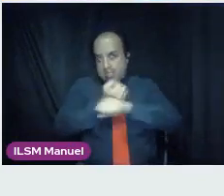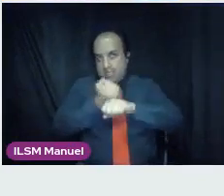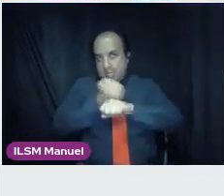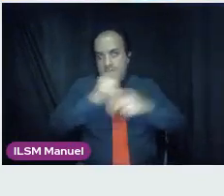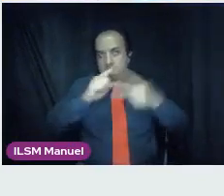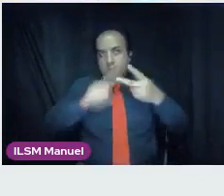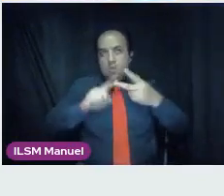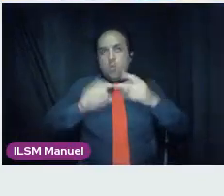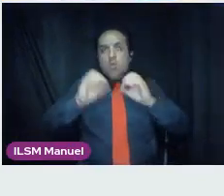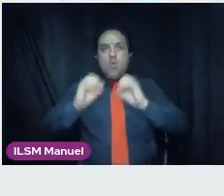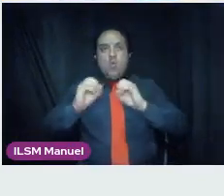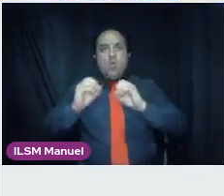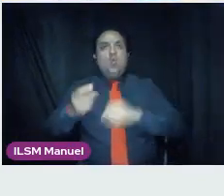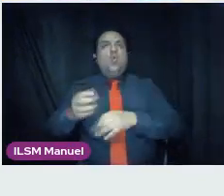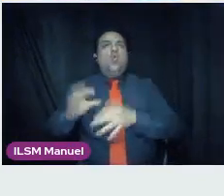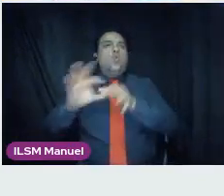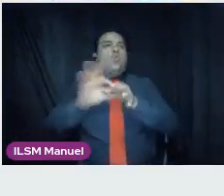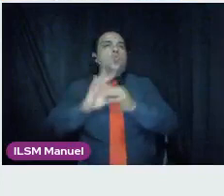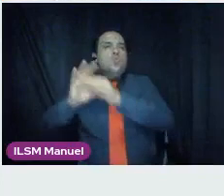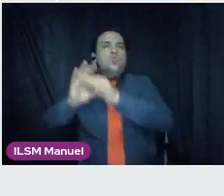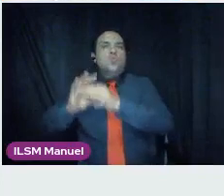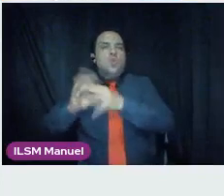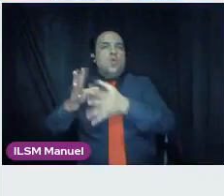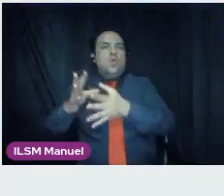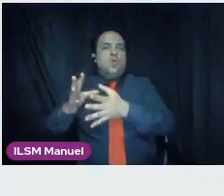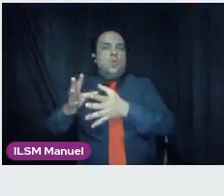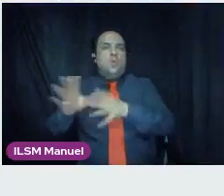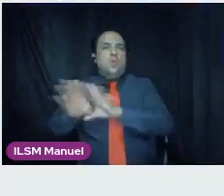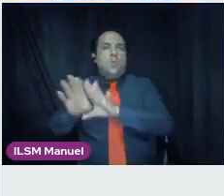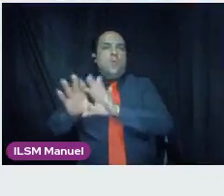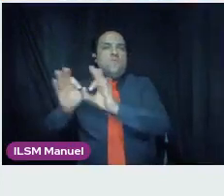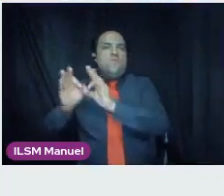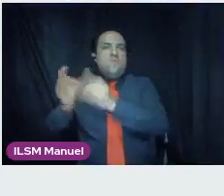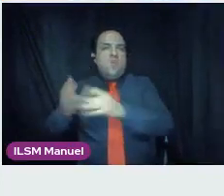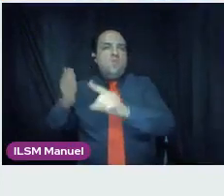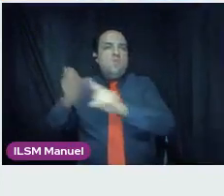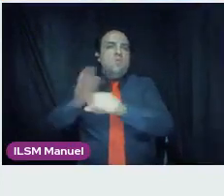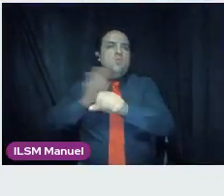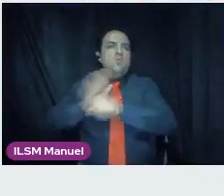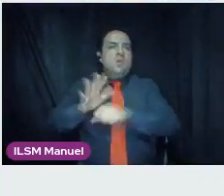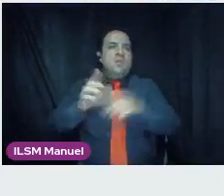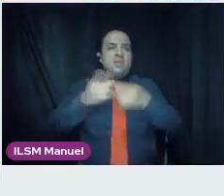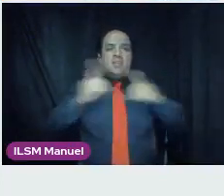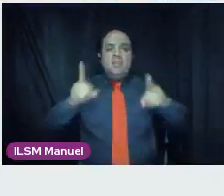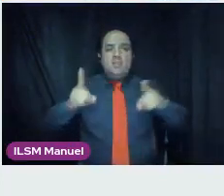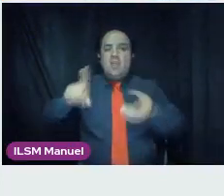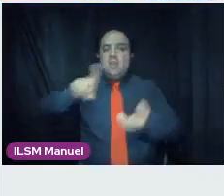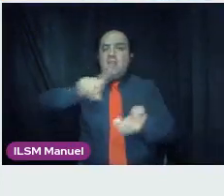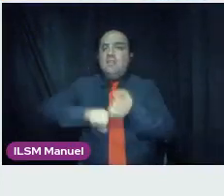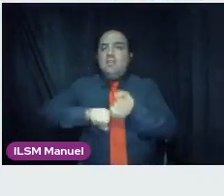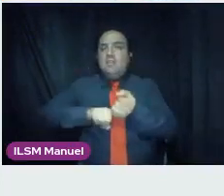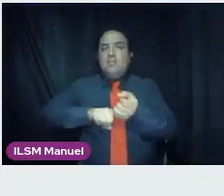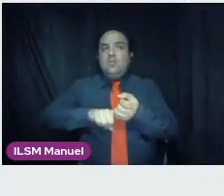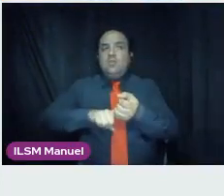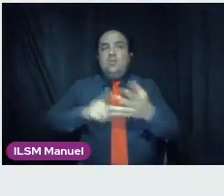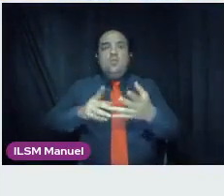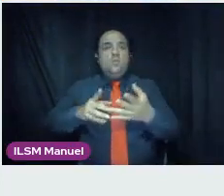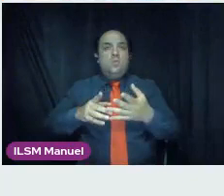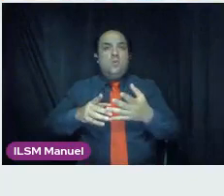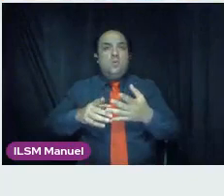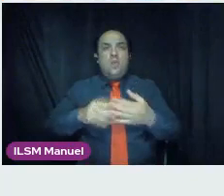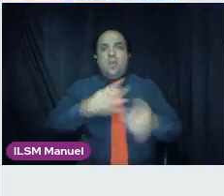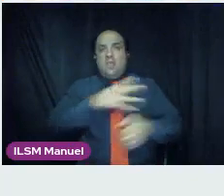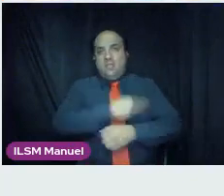vínculos constituidos, ¿no?, en donde se busca como objetivo principal el desarrollo integral de los y las